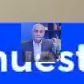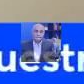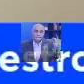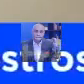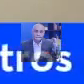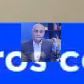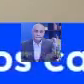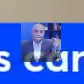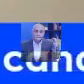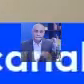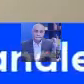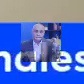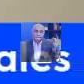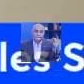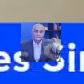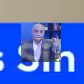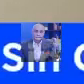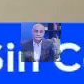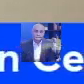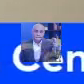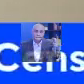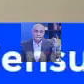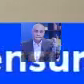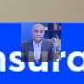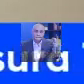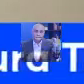en nuestra región.